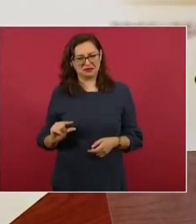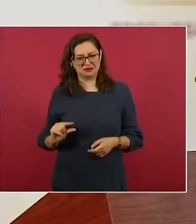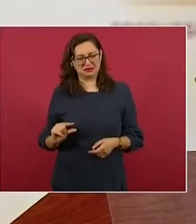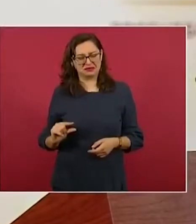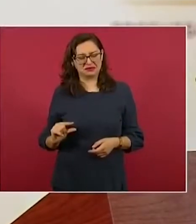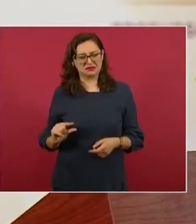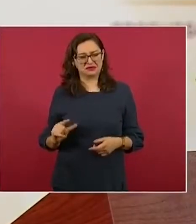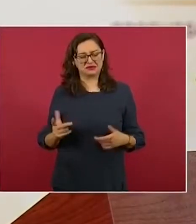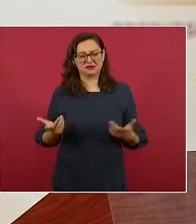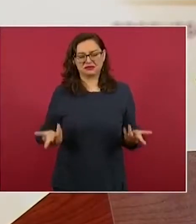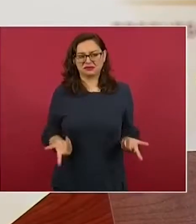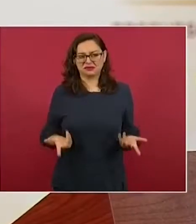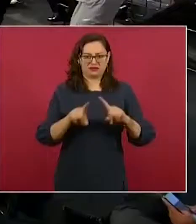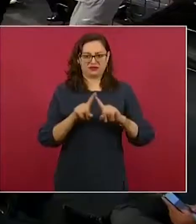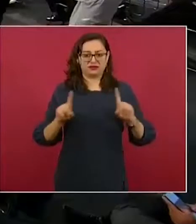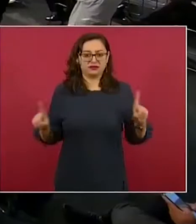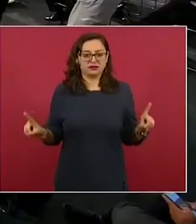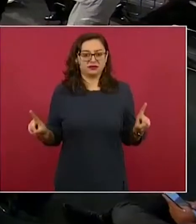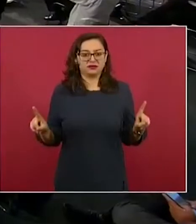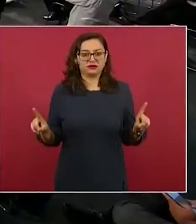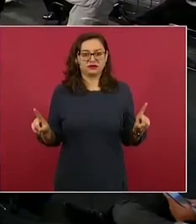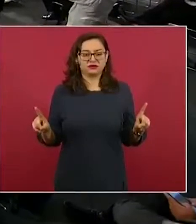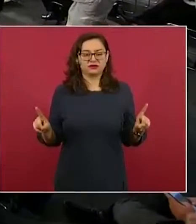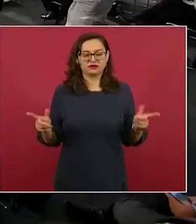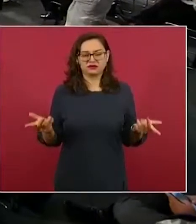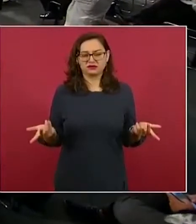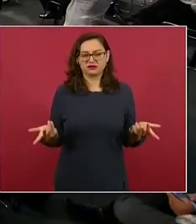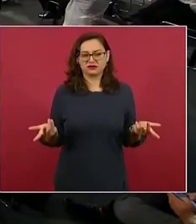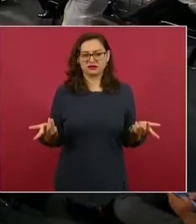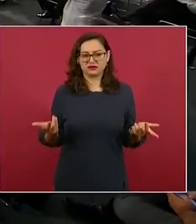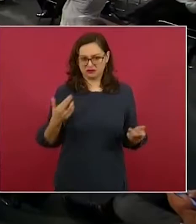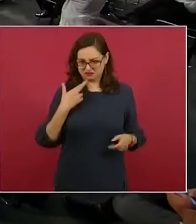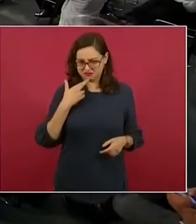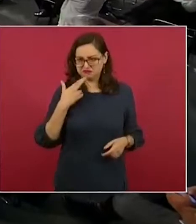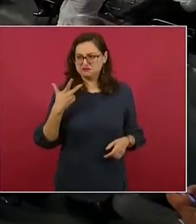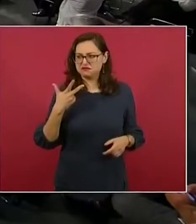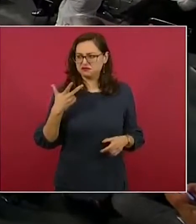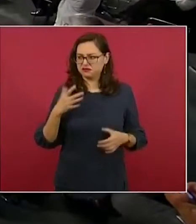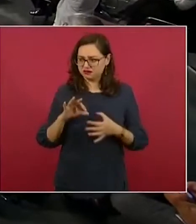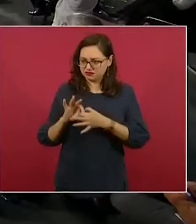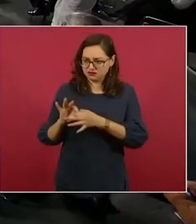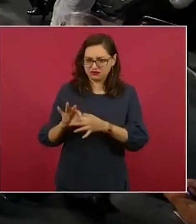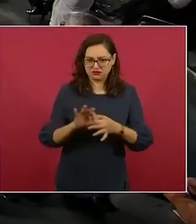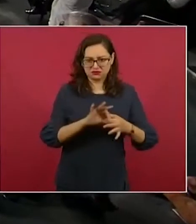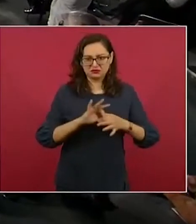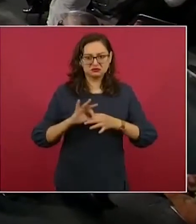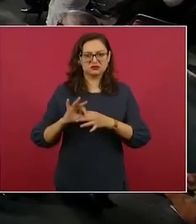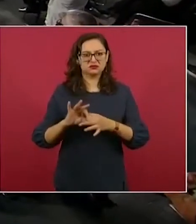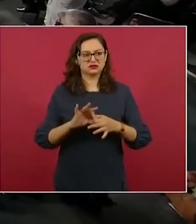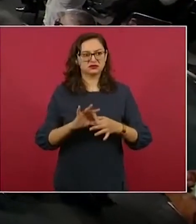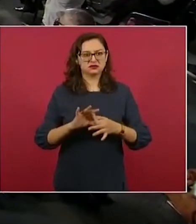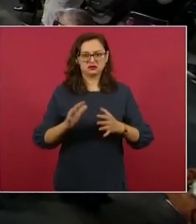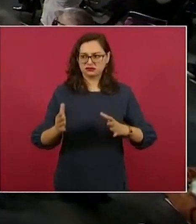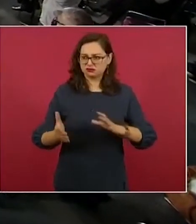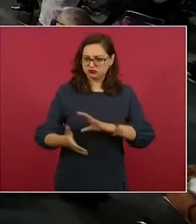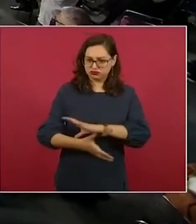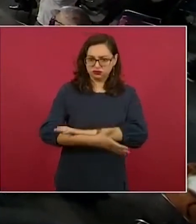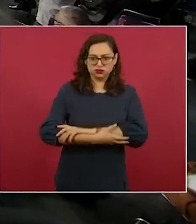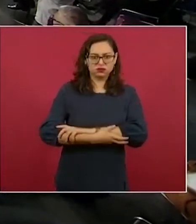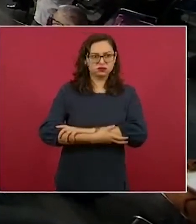quienes mejor la fraternidad entre nuestros pueblos gastan términos